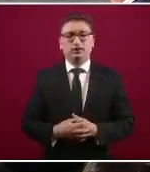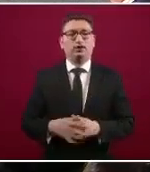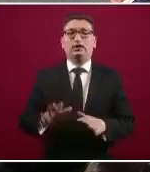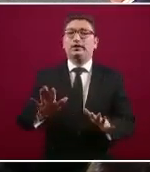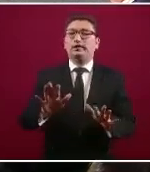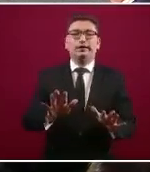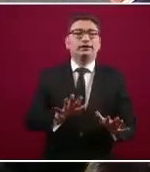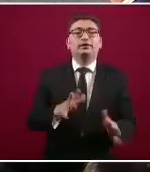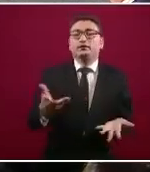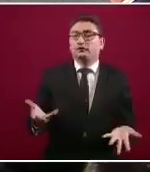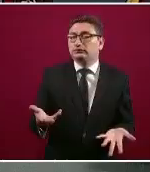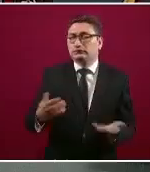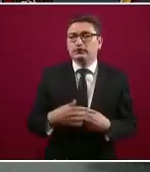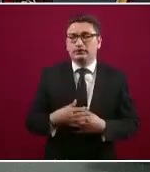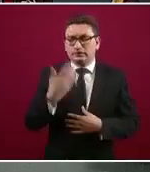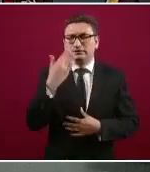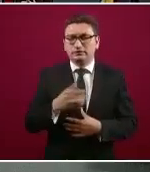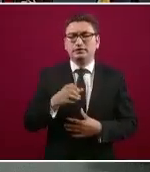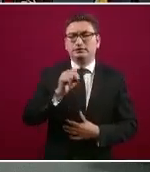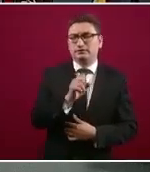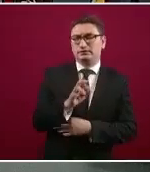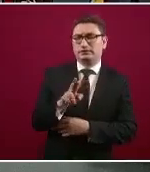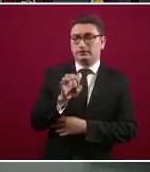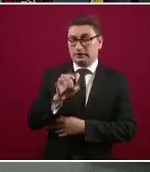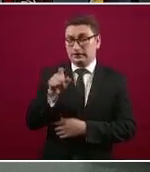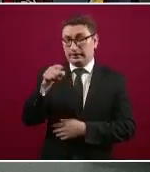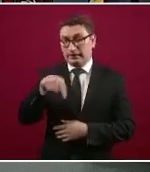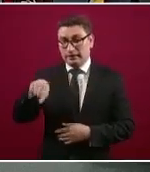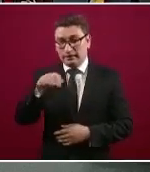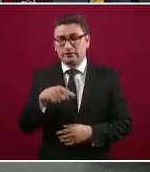sobre eso también Relaciones Exteriores